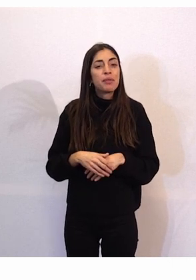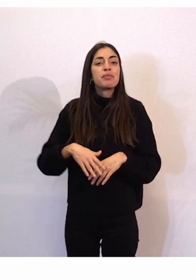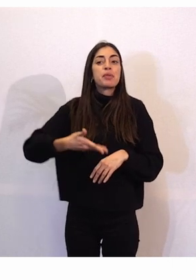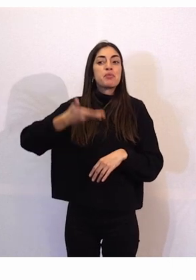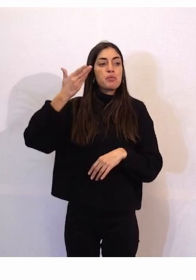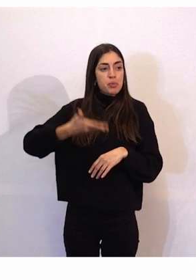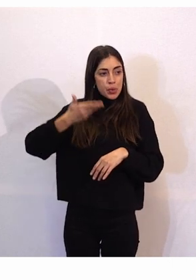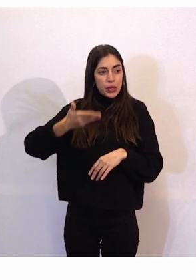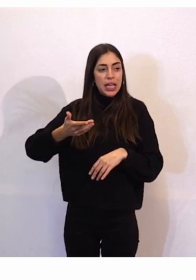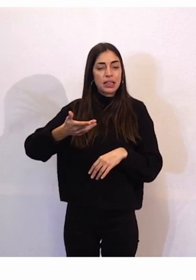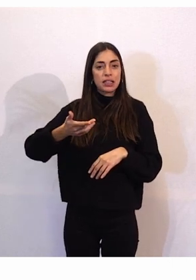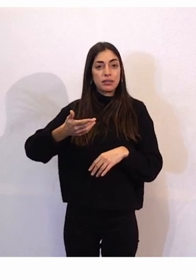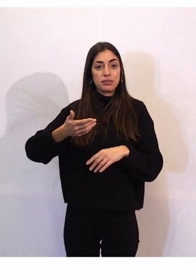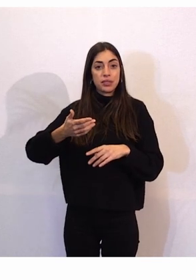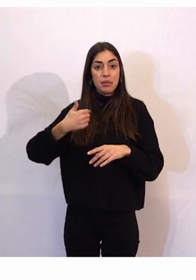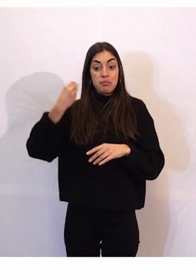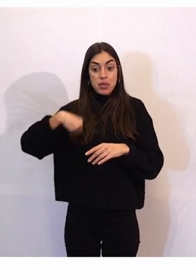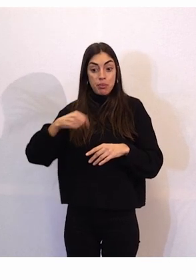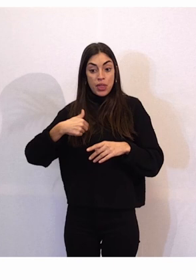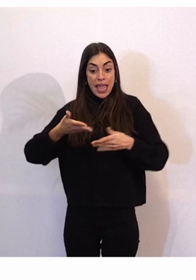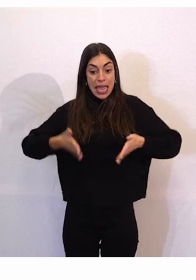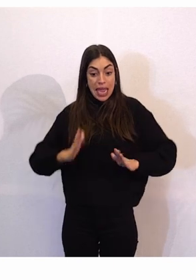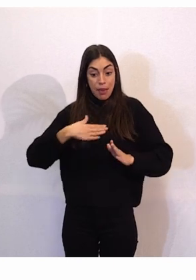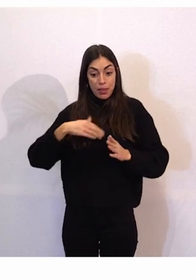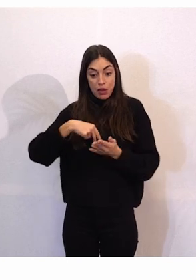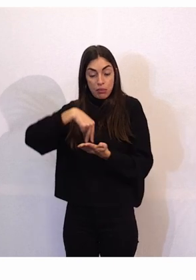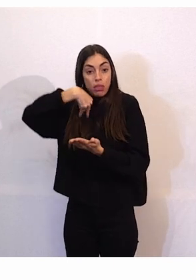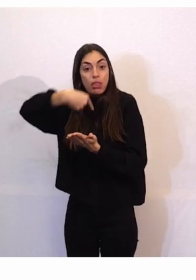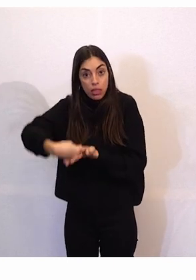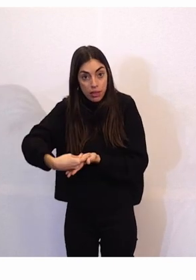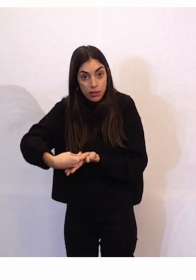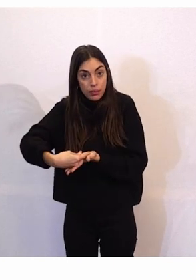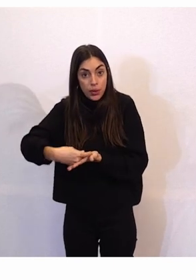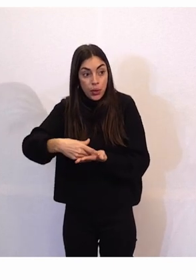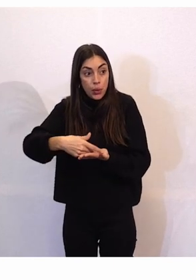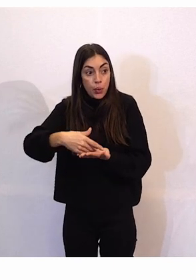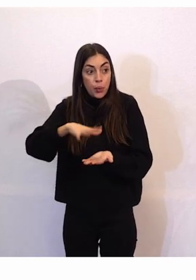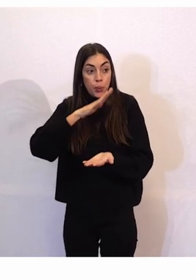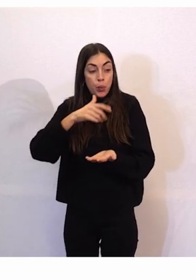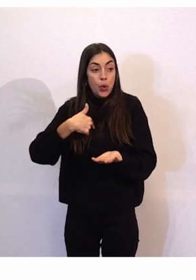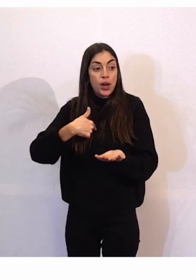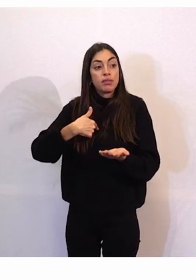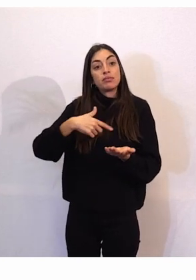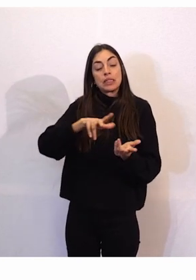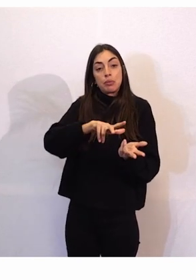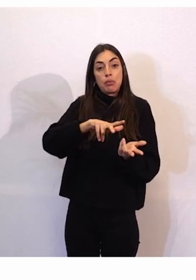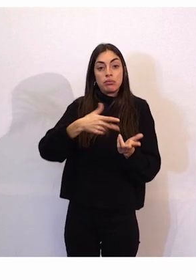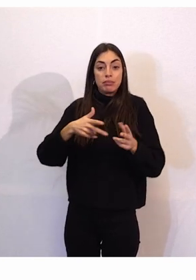a mí caer la niña, como se me cayó una vez. Así. Porque estaba mal puesta una acera.